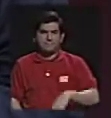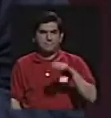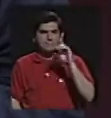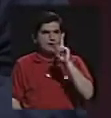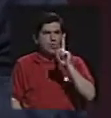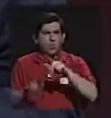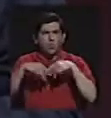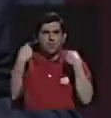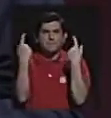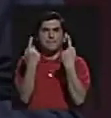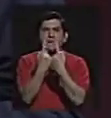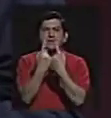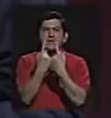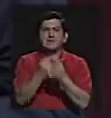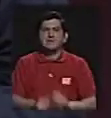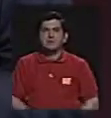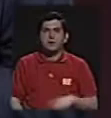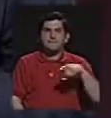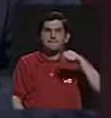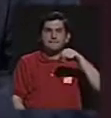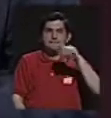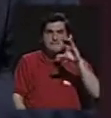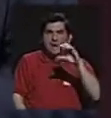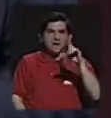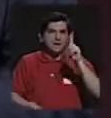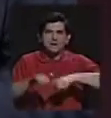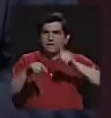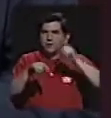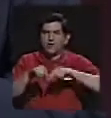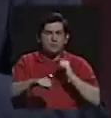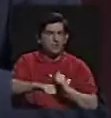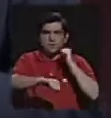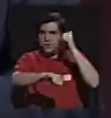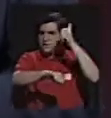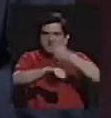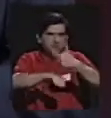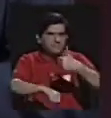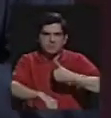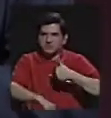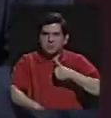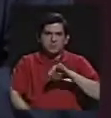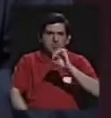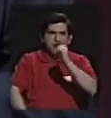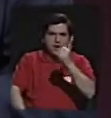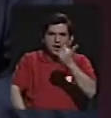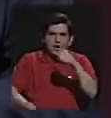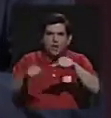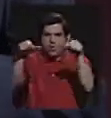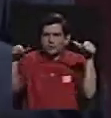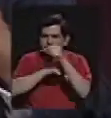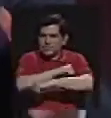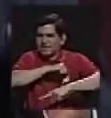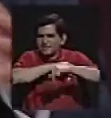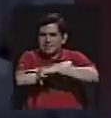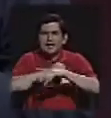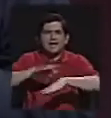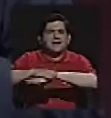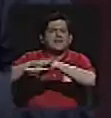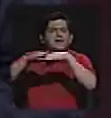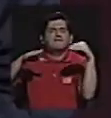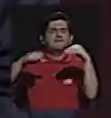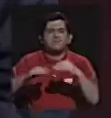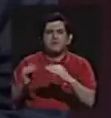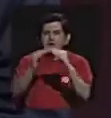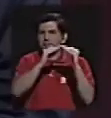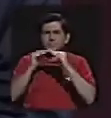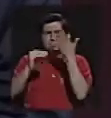un partido como el Partido Acción Ciudadana no ha logrado esa implantación en otras áreas del país afuera de las